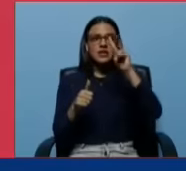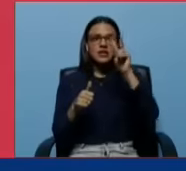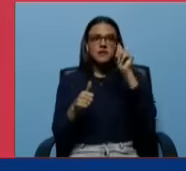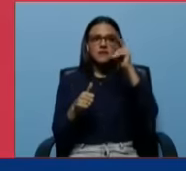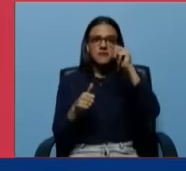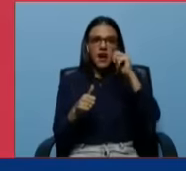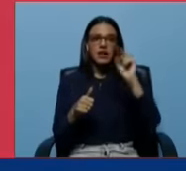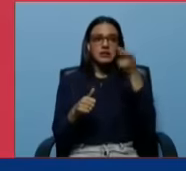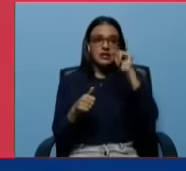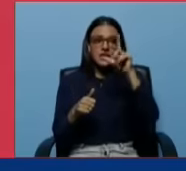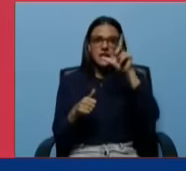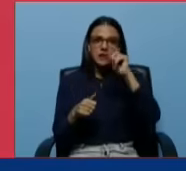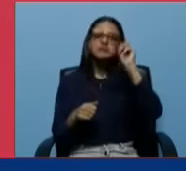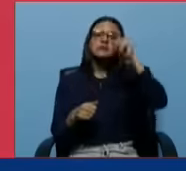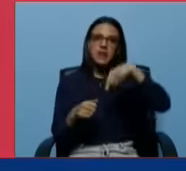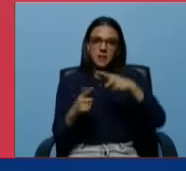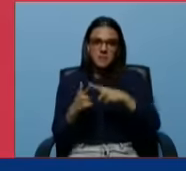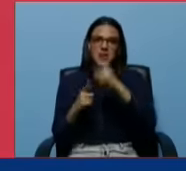vicecancilleres.